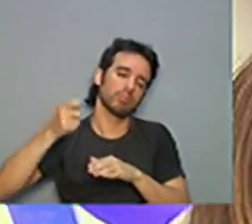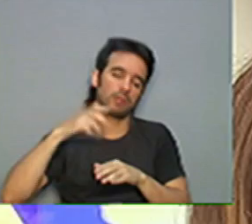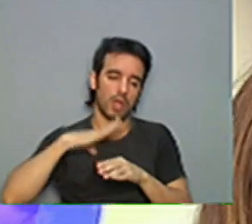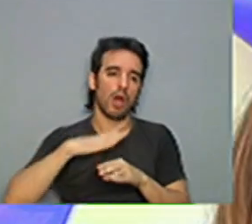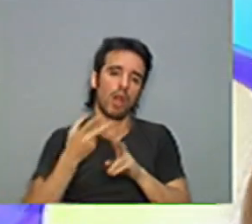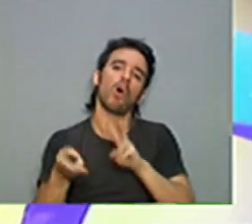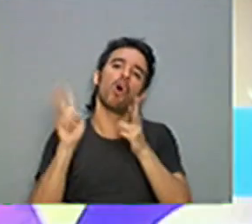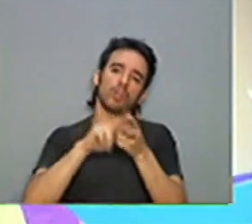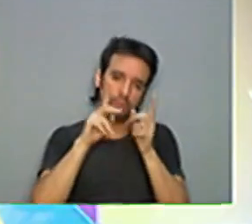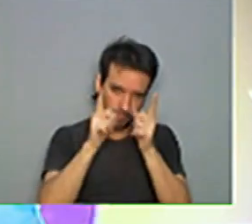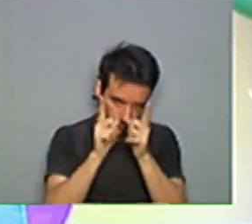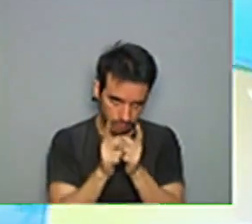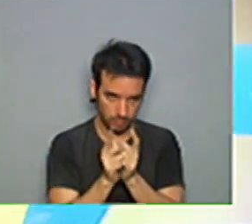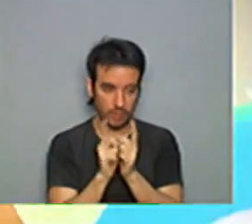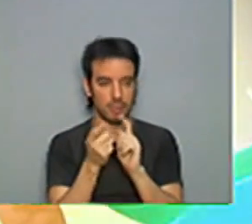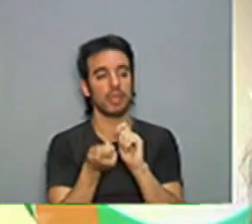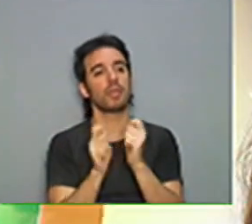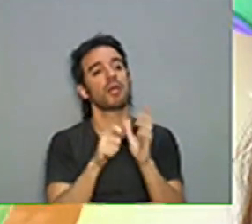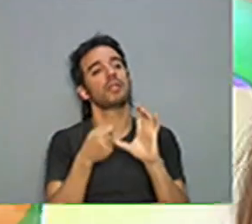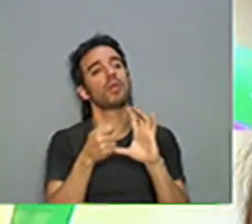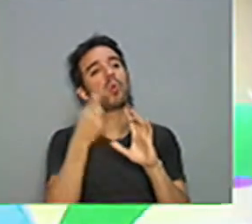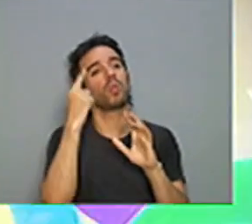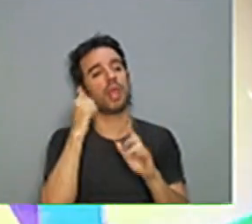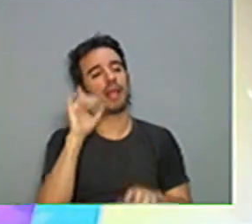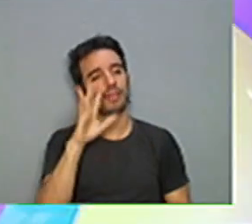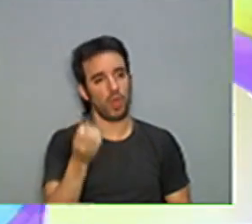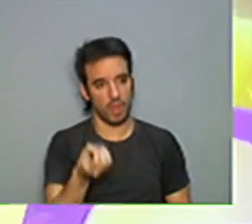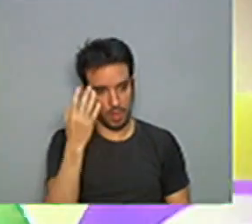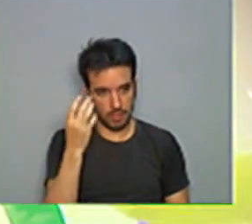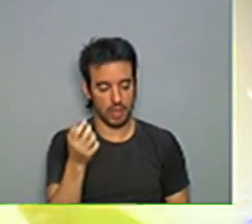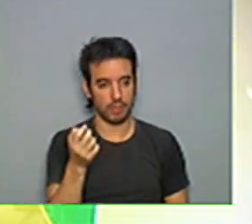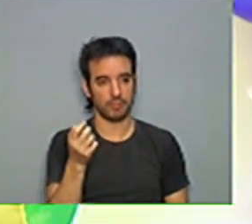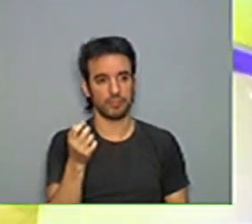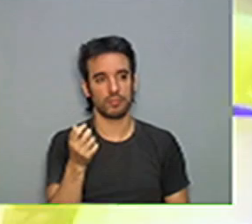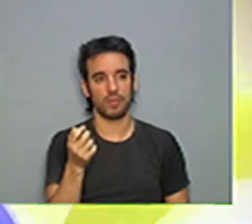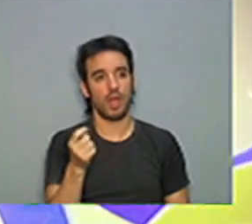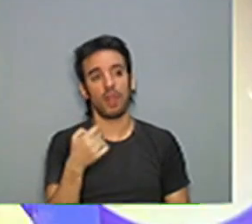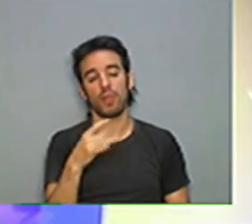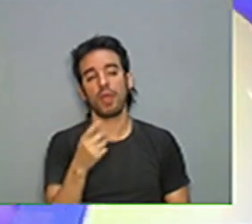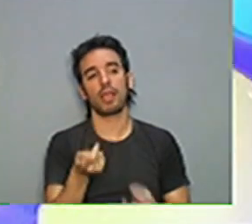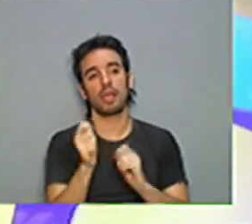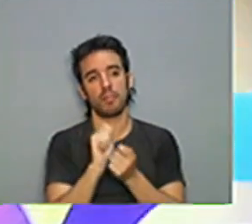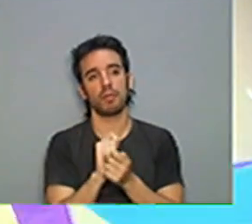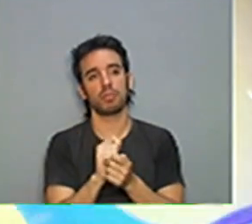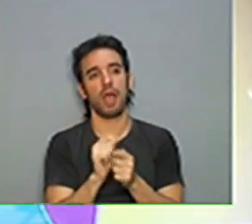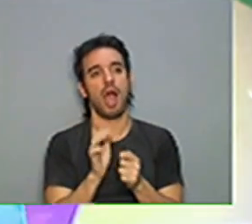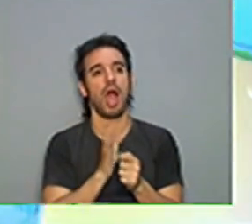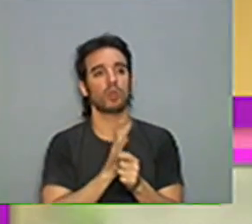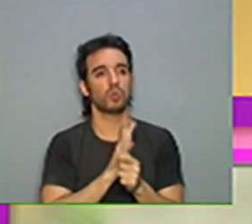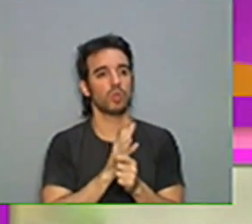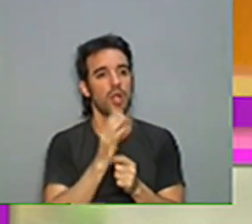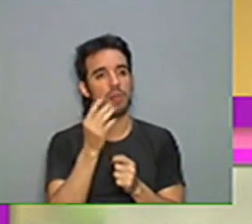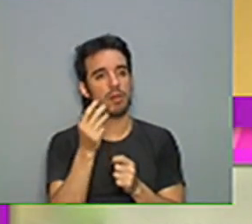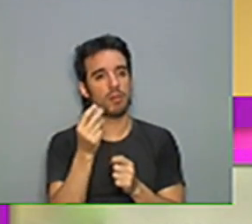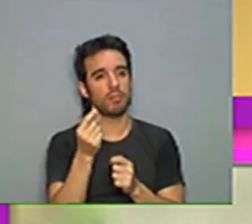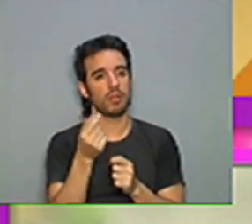ahora volvió a pasar esto. Cambió la cerradura un día a las 5 de la mañana. Había que cambiarla. Bueno, por supuesto, se asustó el precio que tiene que ver, que más